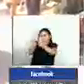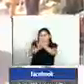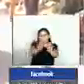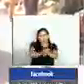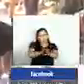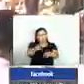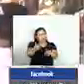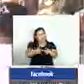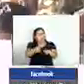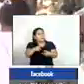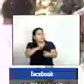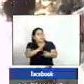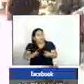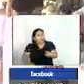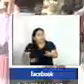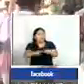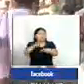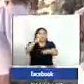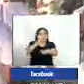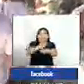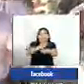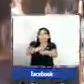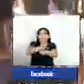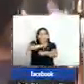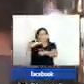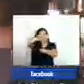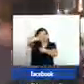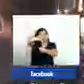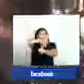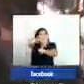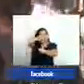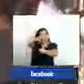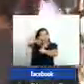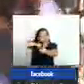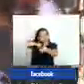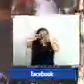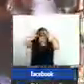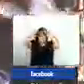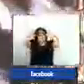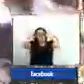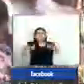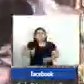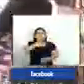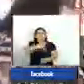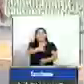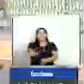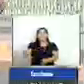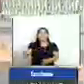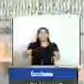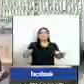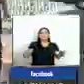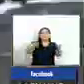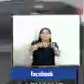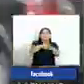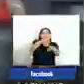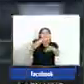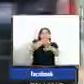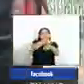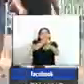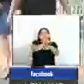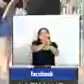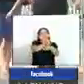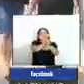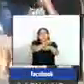posterior de El Salvador sino como región nuestros presidentes hubiesen tomado la decisión y el Parlacen hubiera liderado